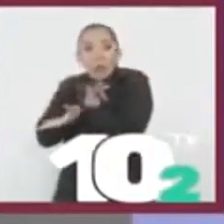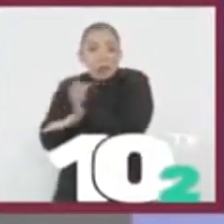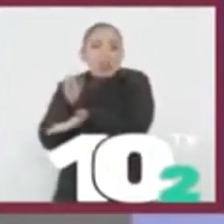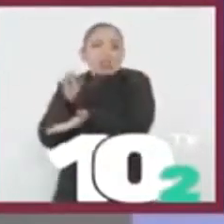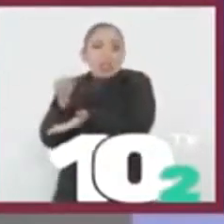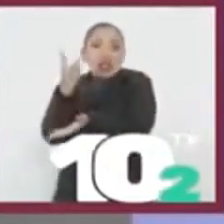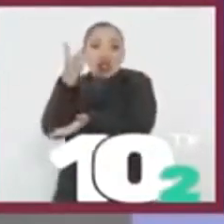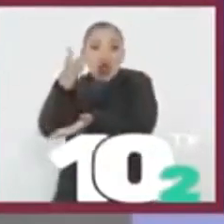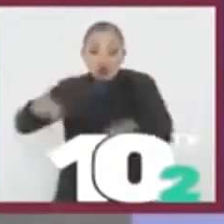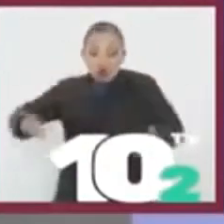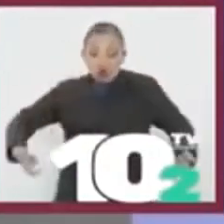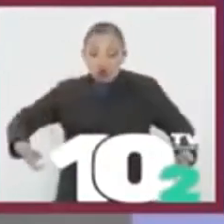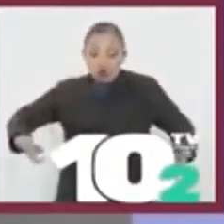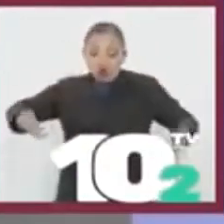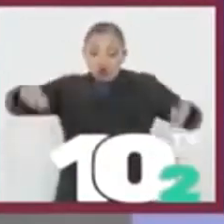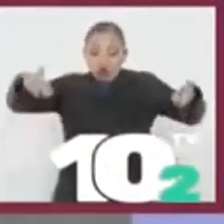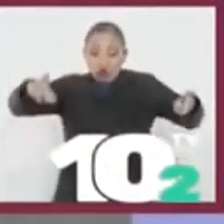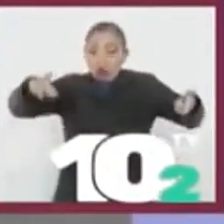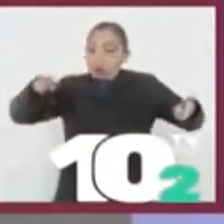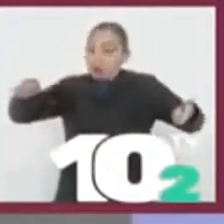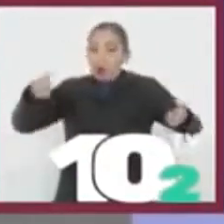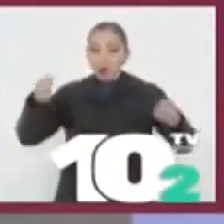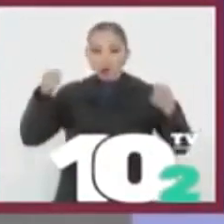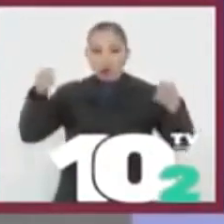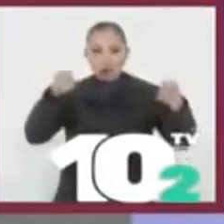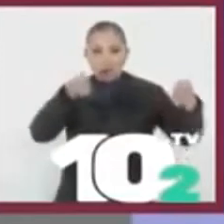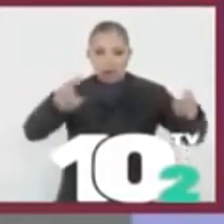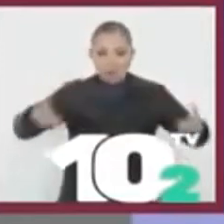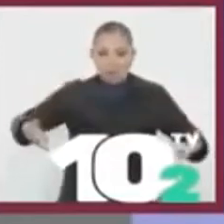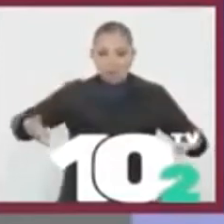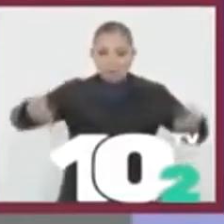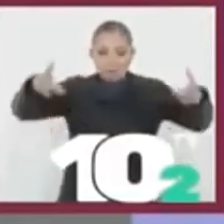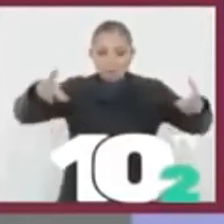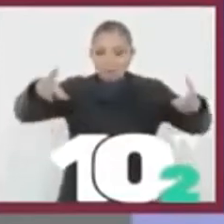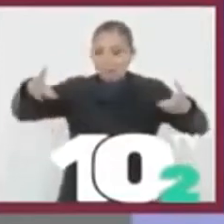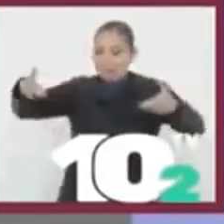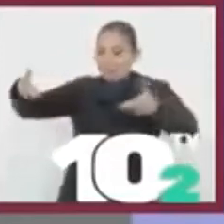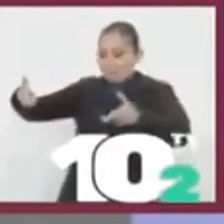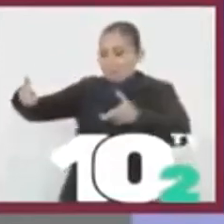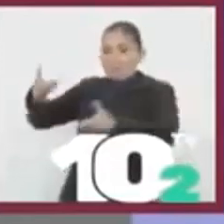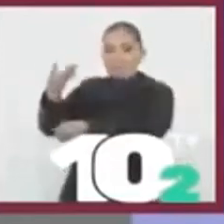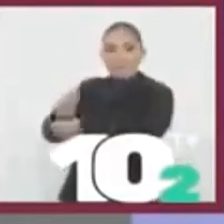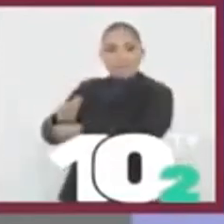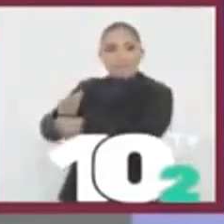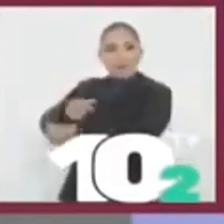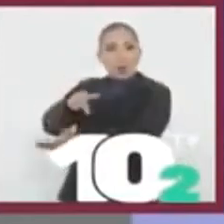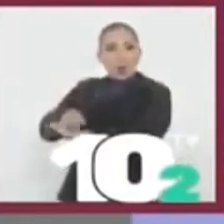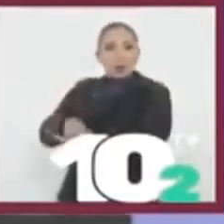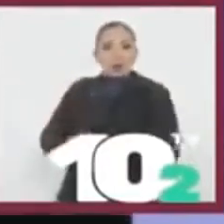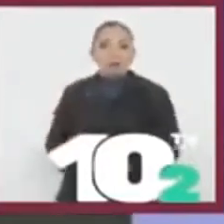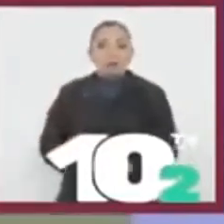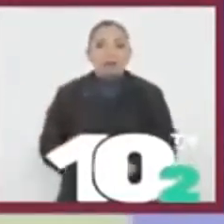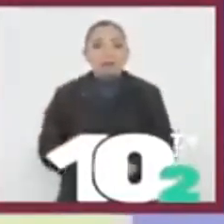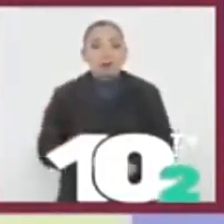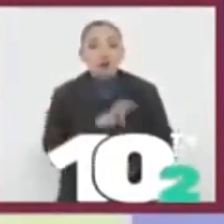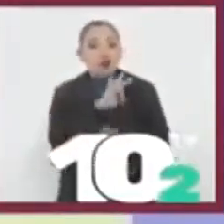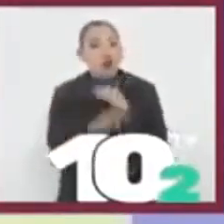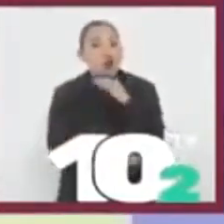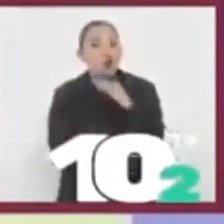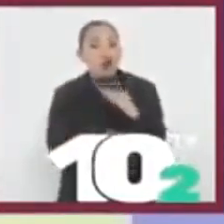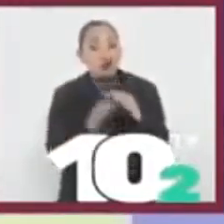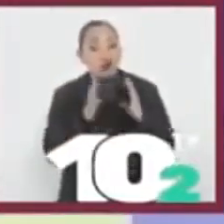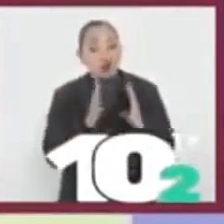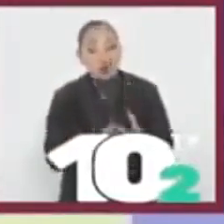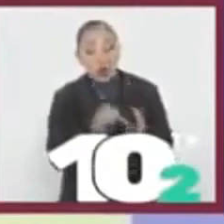habría podido lograrse con 2 grúas cuyas fuerzas permitieran levantarla y colocarla en el lugar de restauración. Todos los